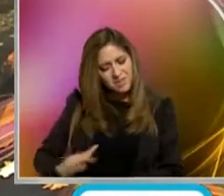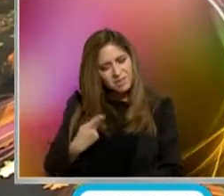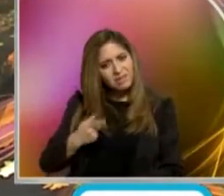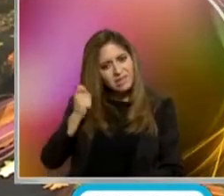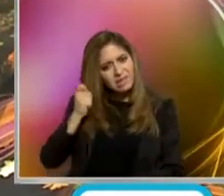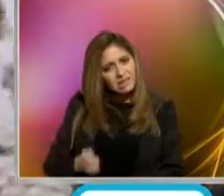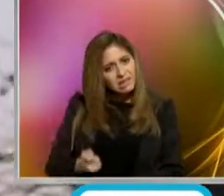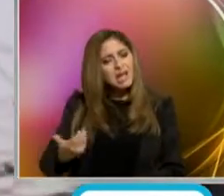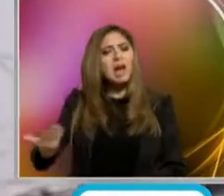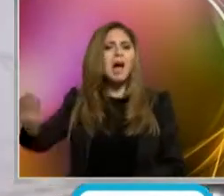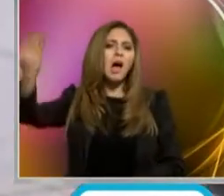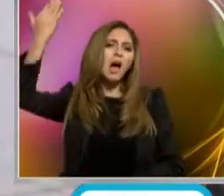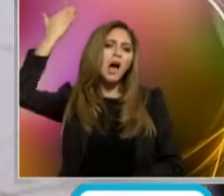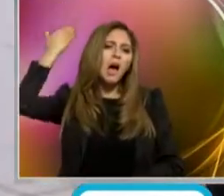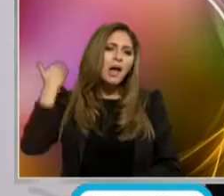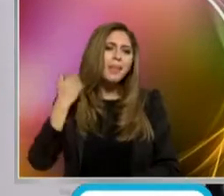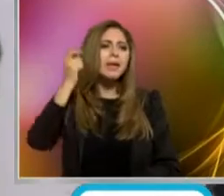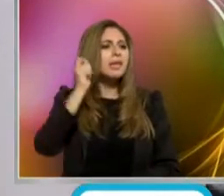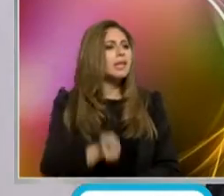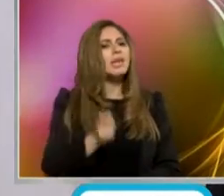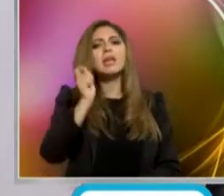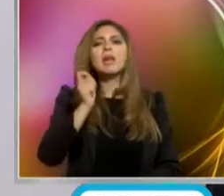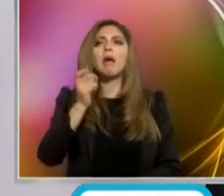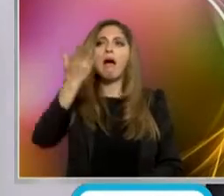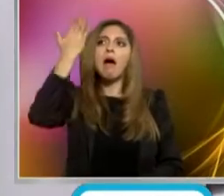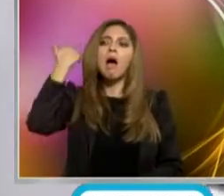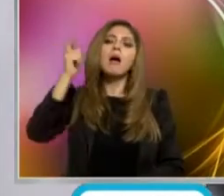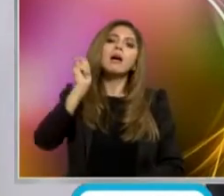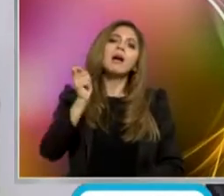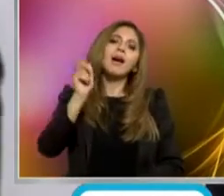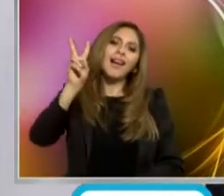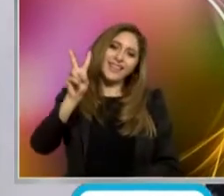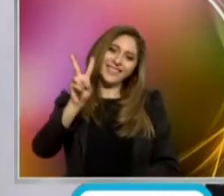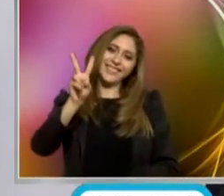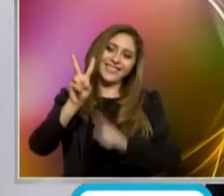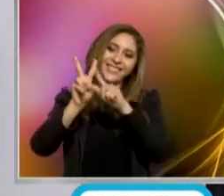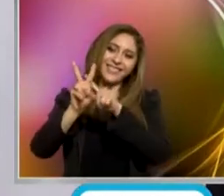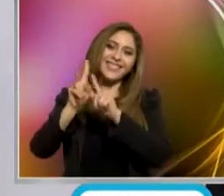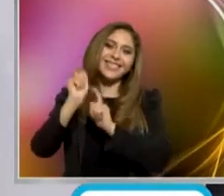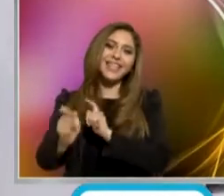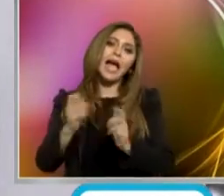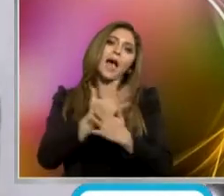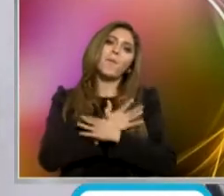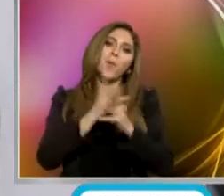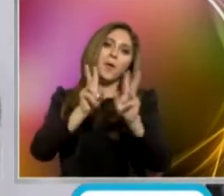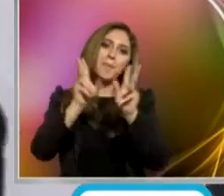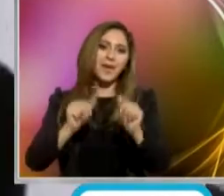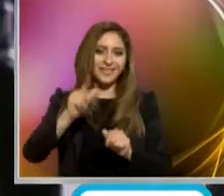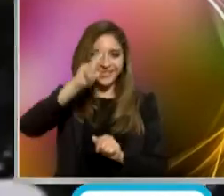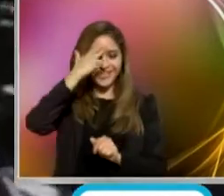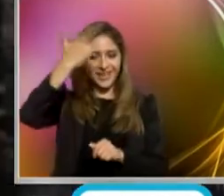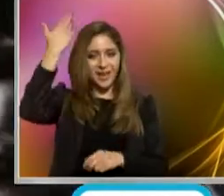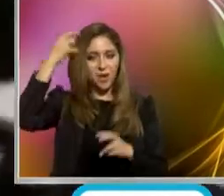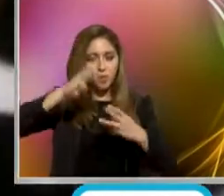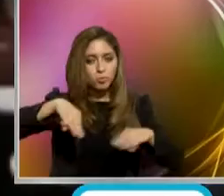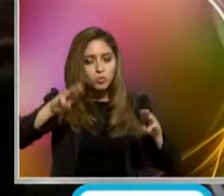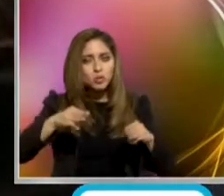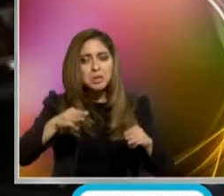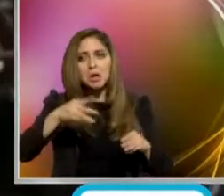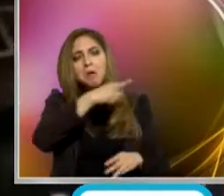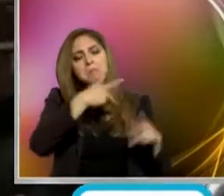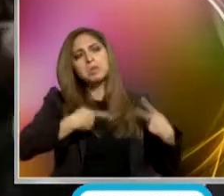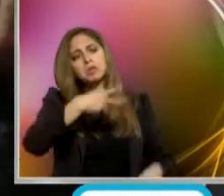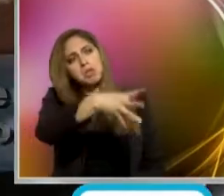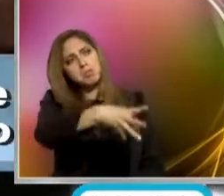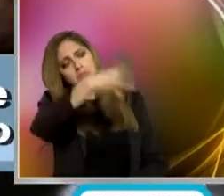terminar con esa idea del amor y paz de los 60s y los Sí, 70s, claro. ¿no? Con esa música y con esa idea. Entonces ya